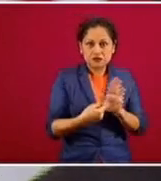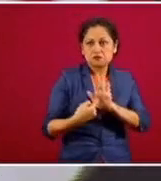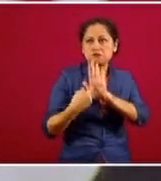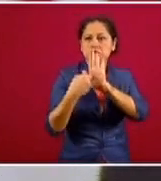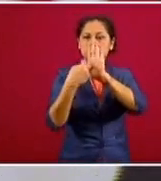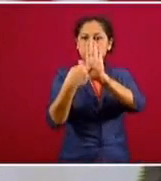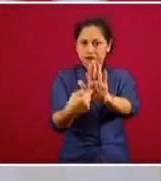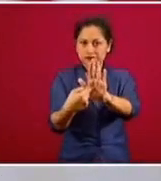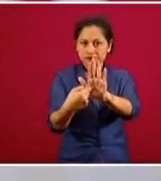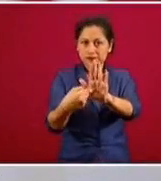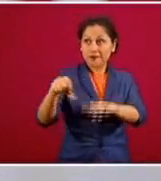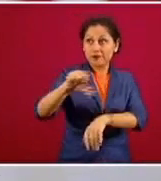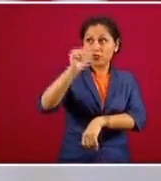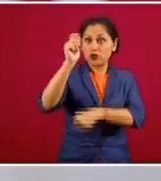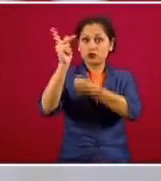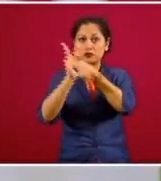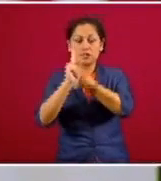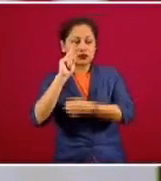en el extranjero.